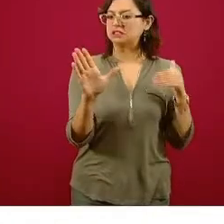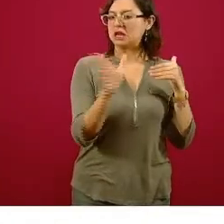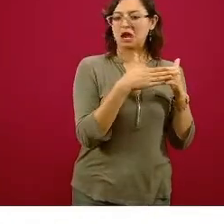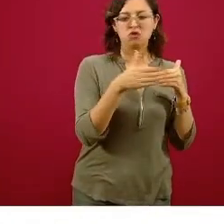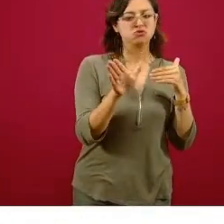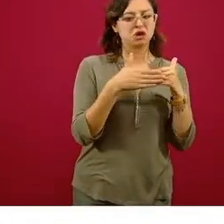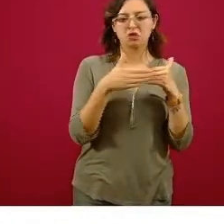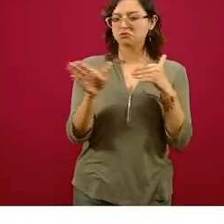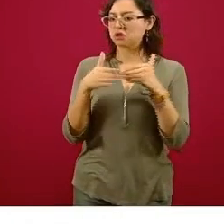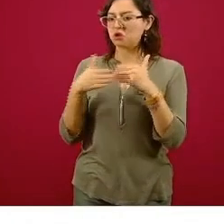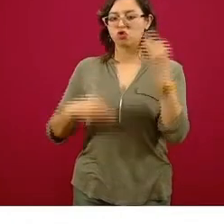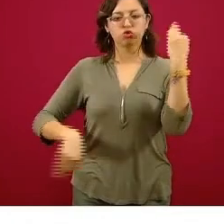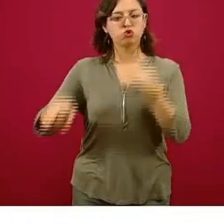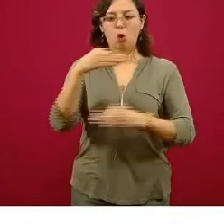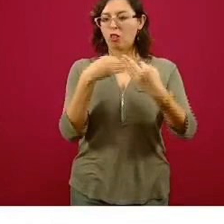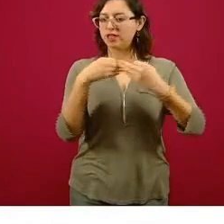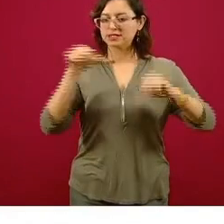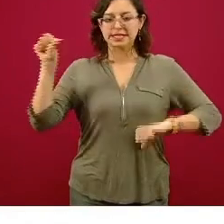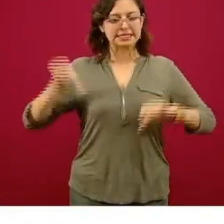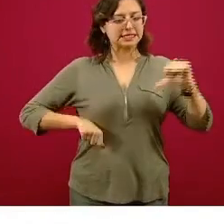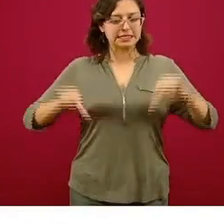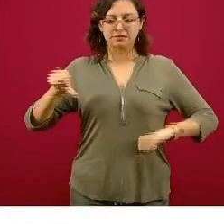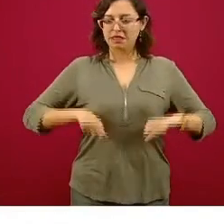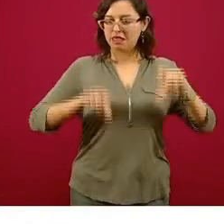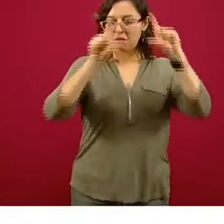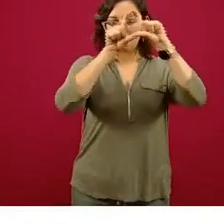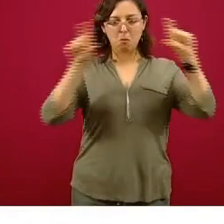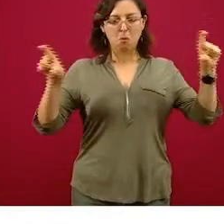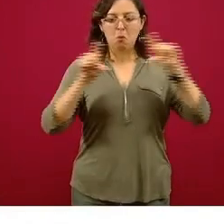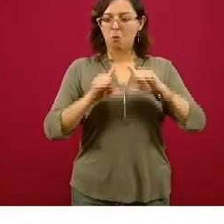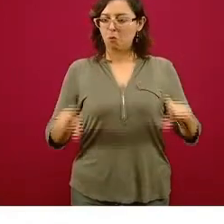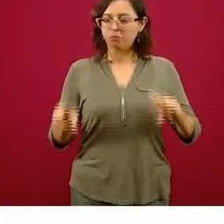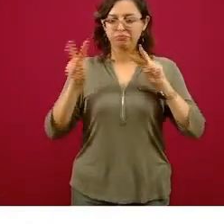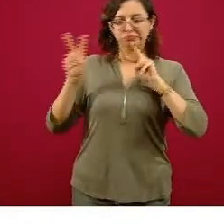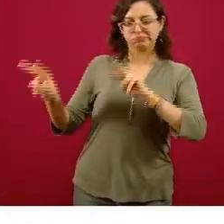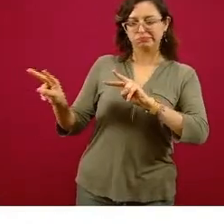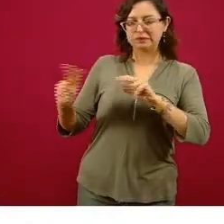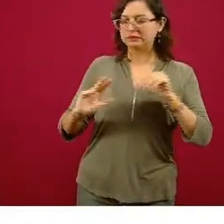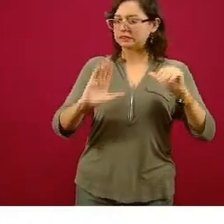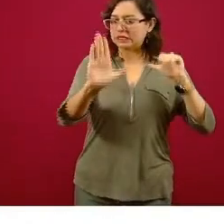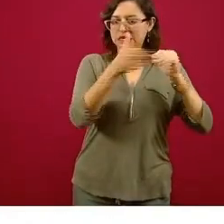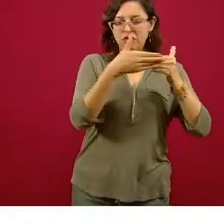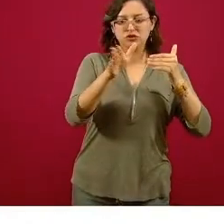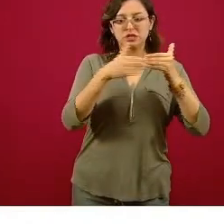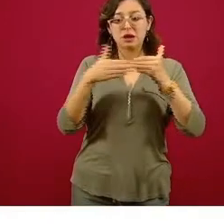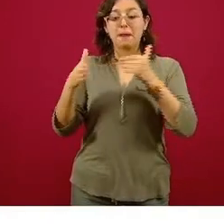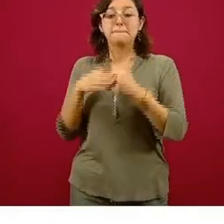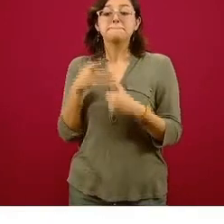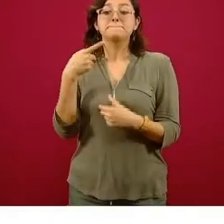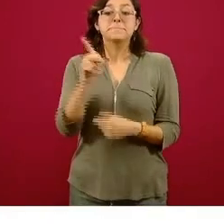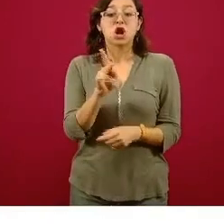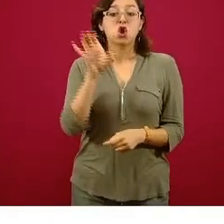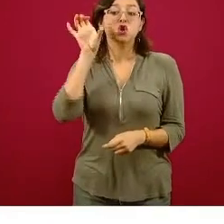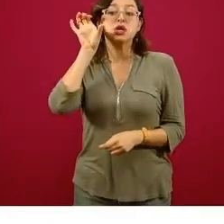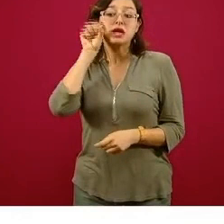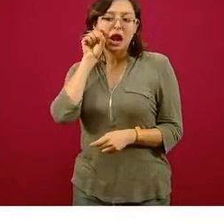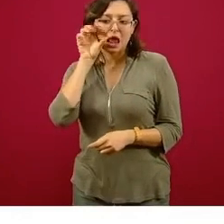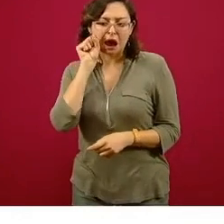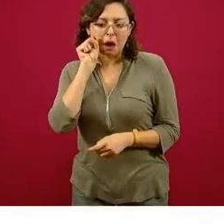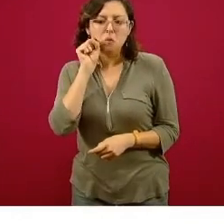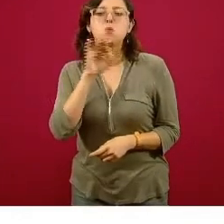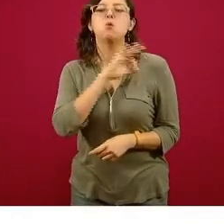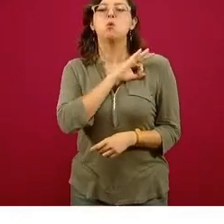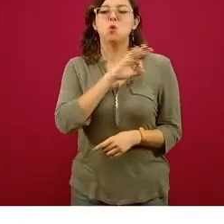ya lo habíamos comentado durante prácticamente la semana pasada. Sin embargo, en el naranja hay algunas que ya pueden